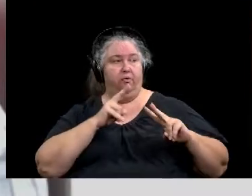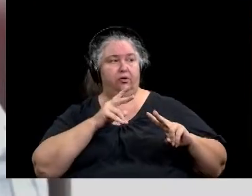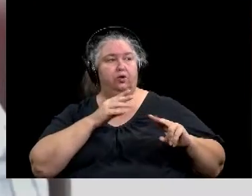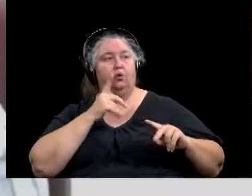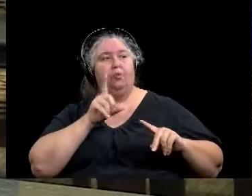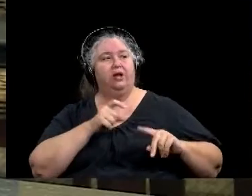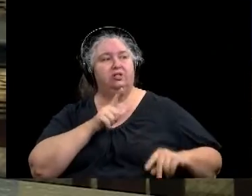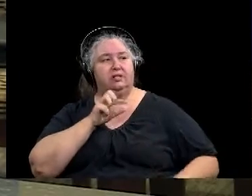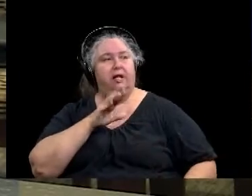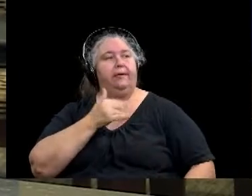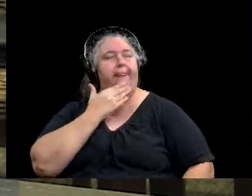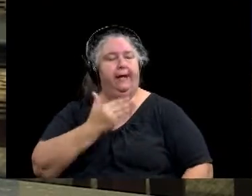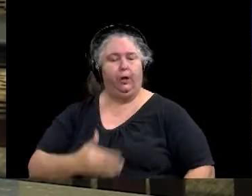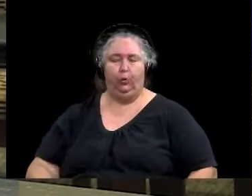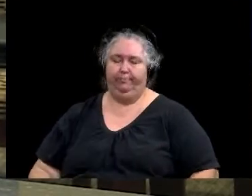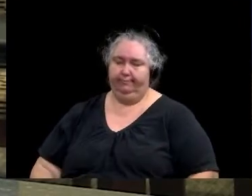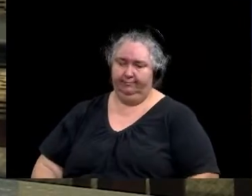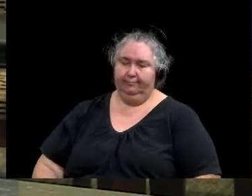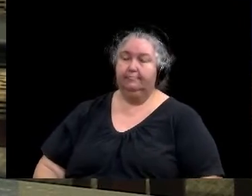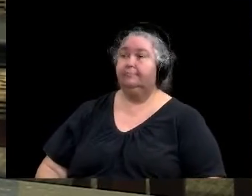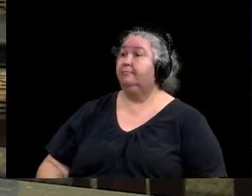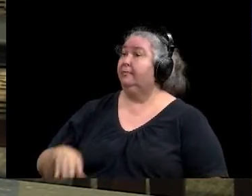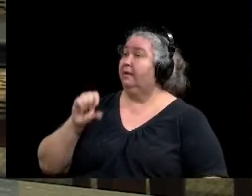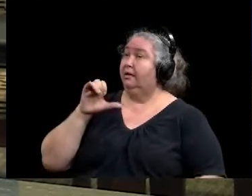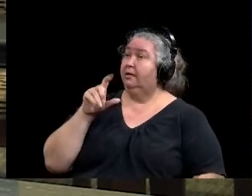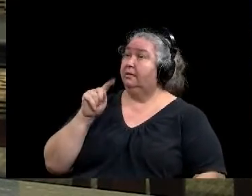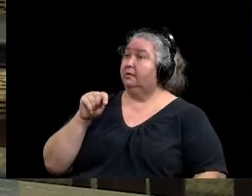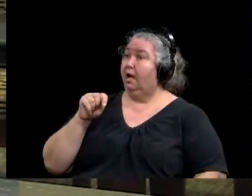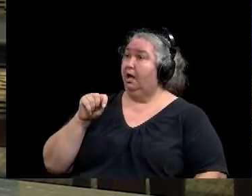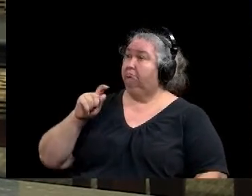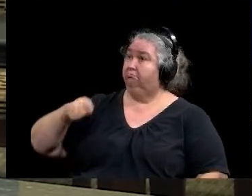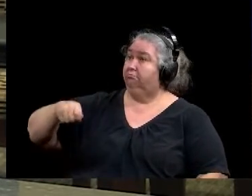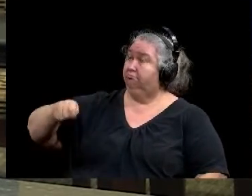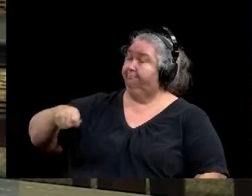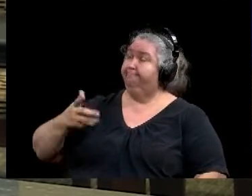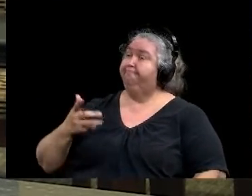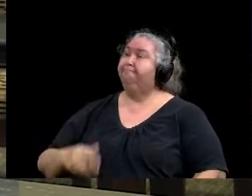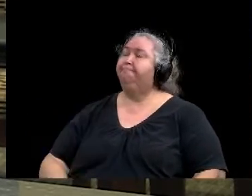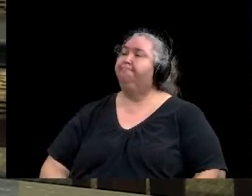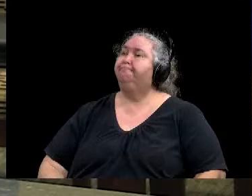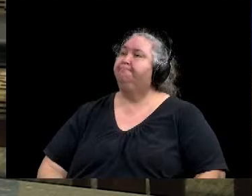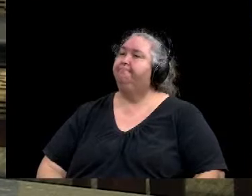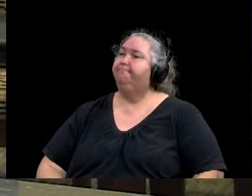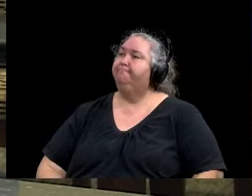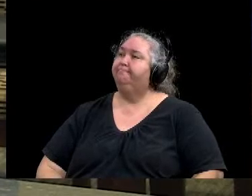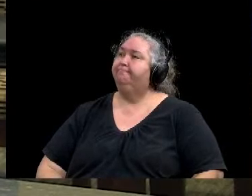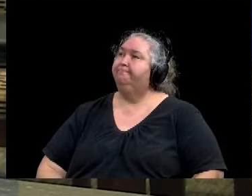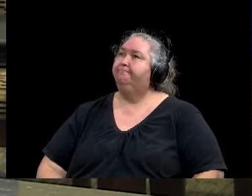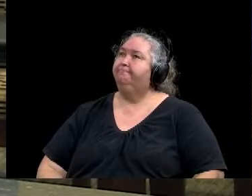marquense en su casa todo gracias juez